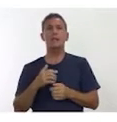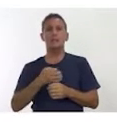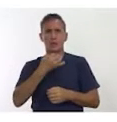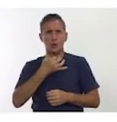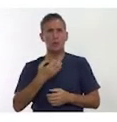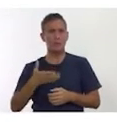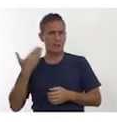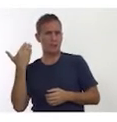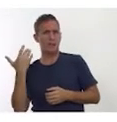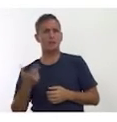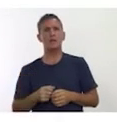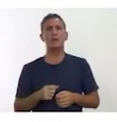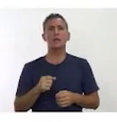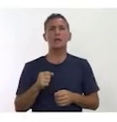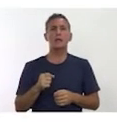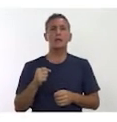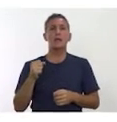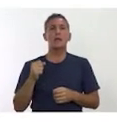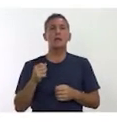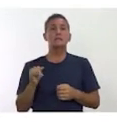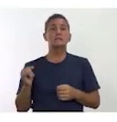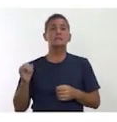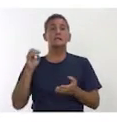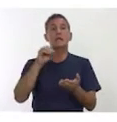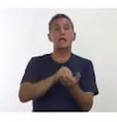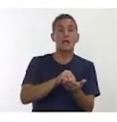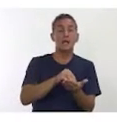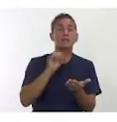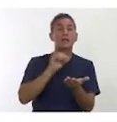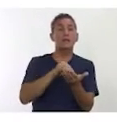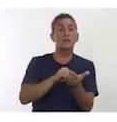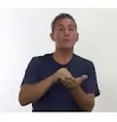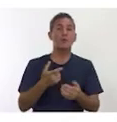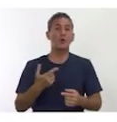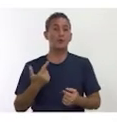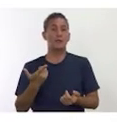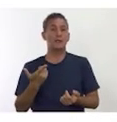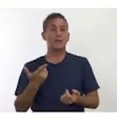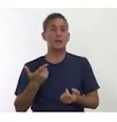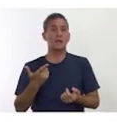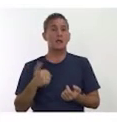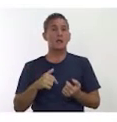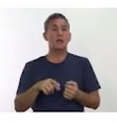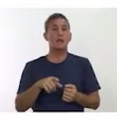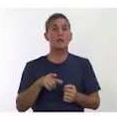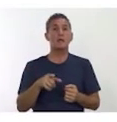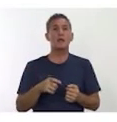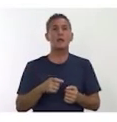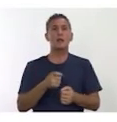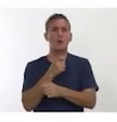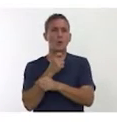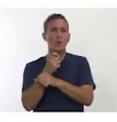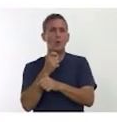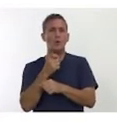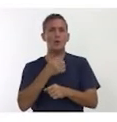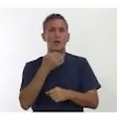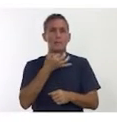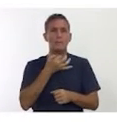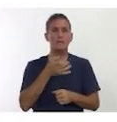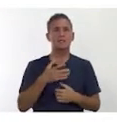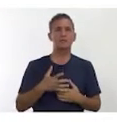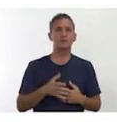dimos anteriormente, también se les agrega algo que van a hacer, que van a dar ellos y los de